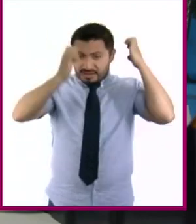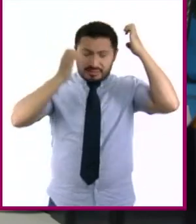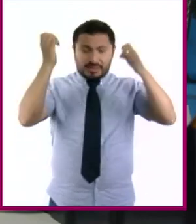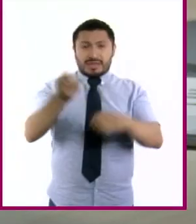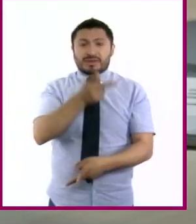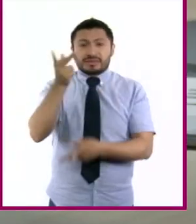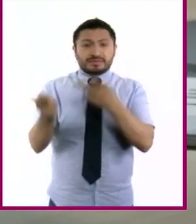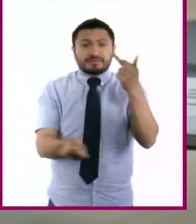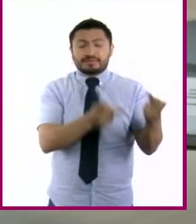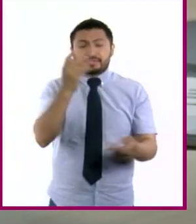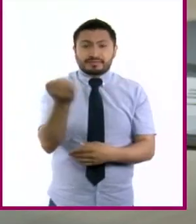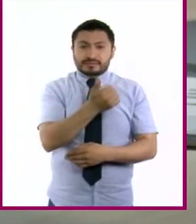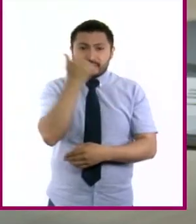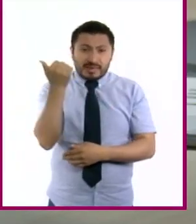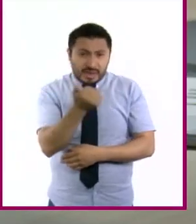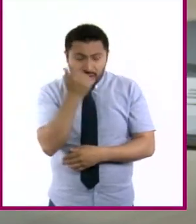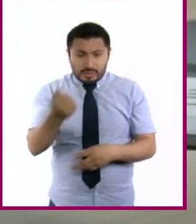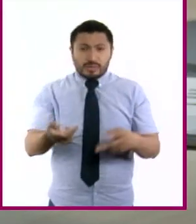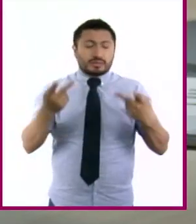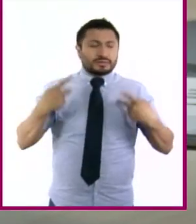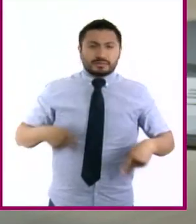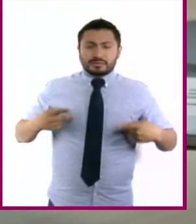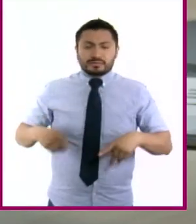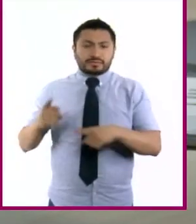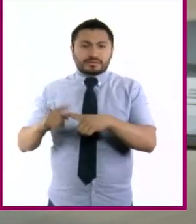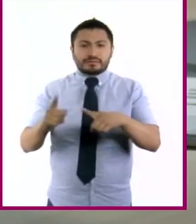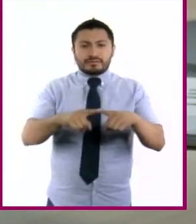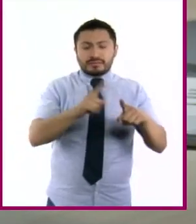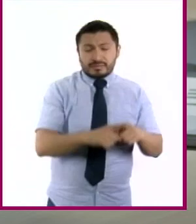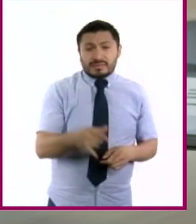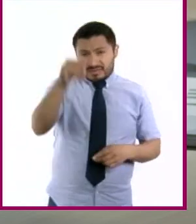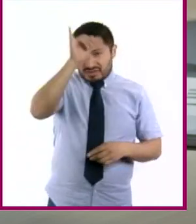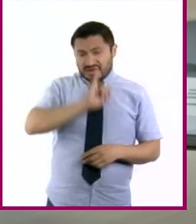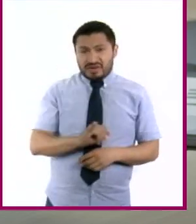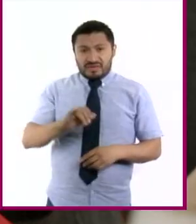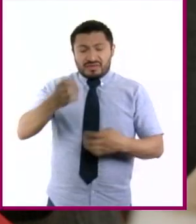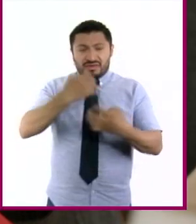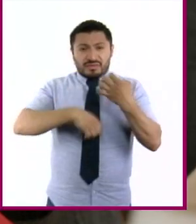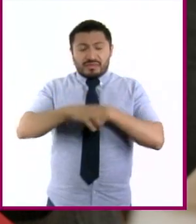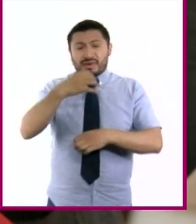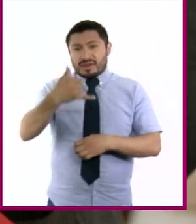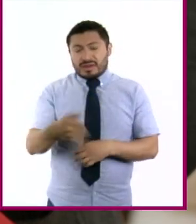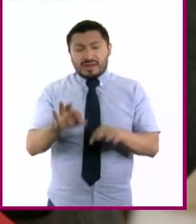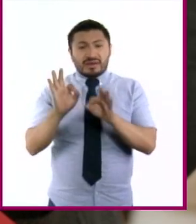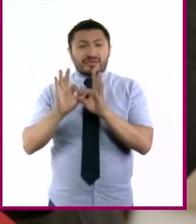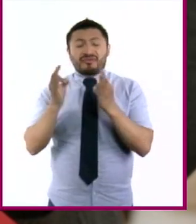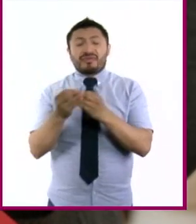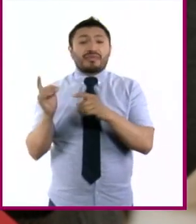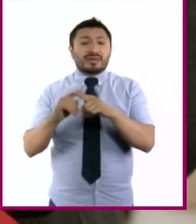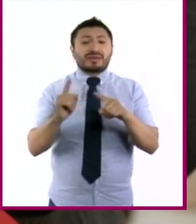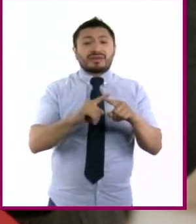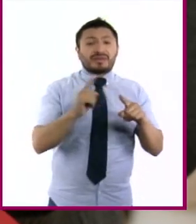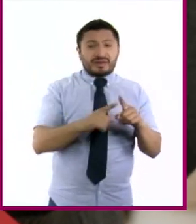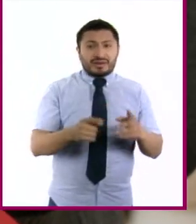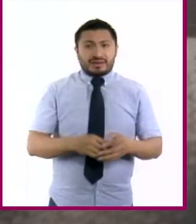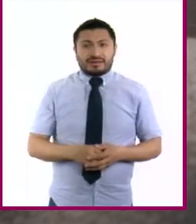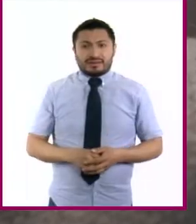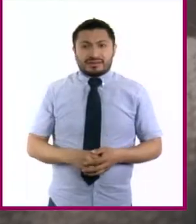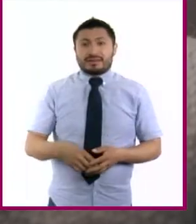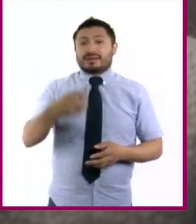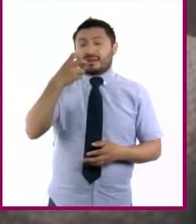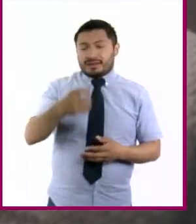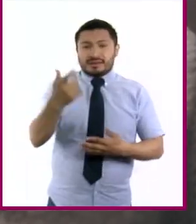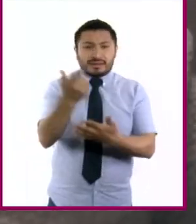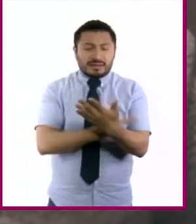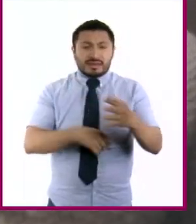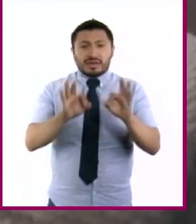hacer cuestionarios para las y los trabajadores de una empresa y otras tareas para recopilar información de forma automatizada y masiva. Estos formularios